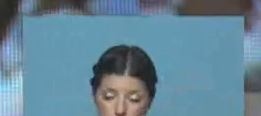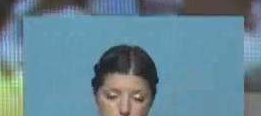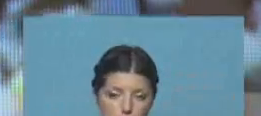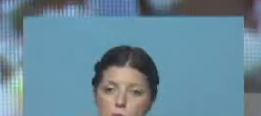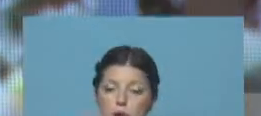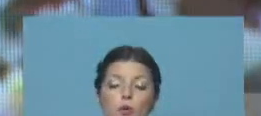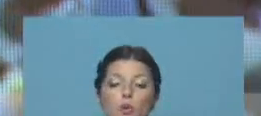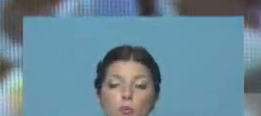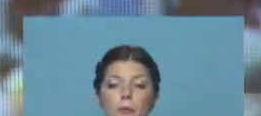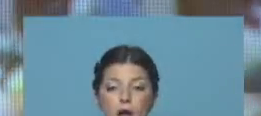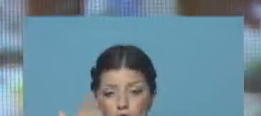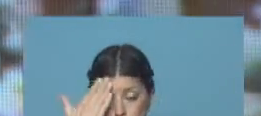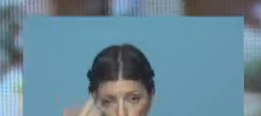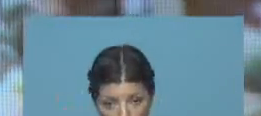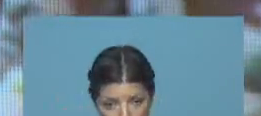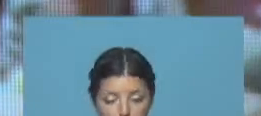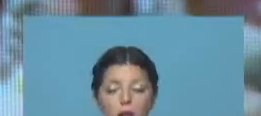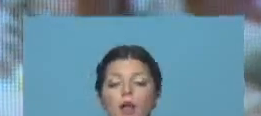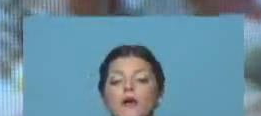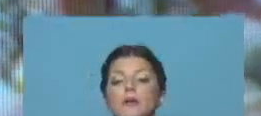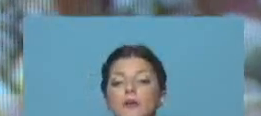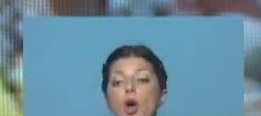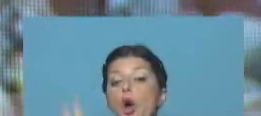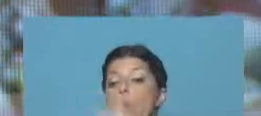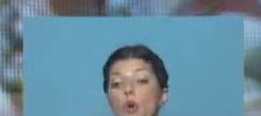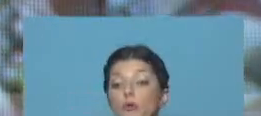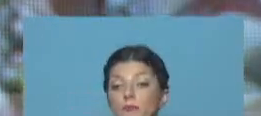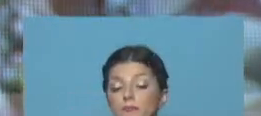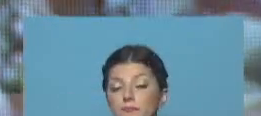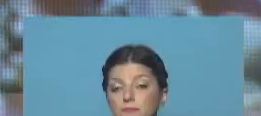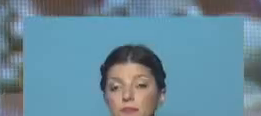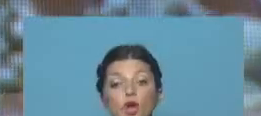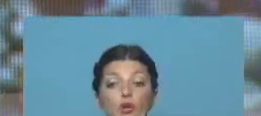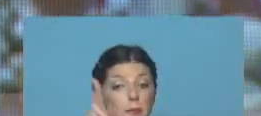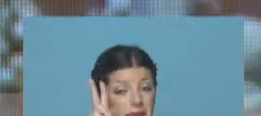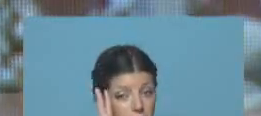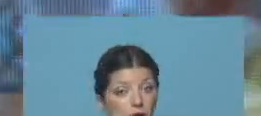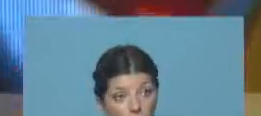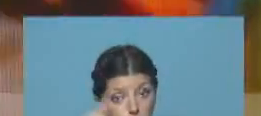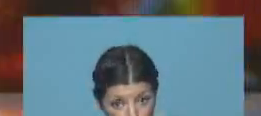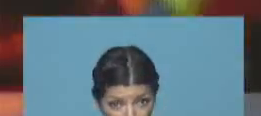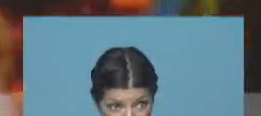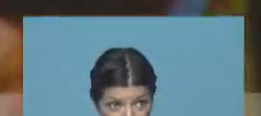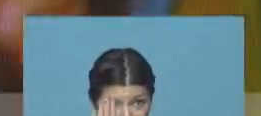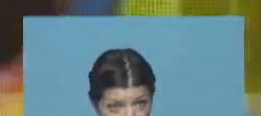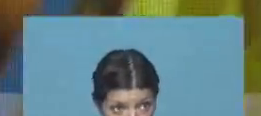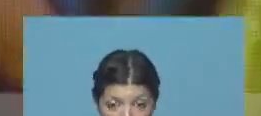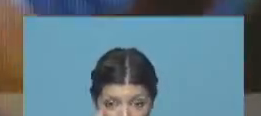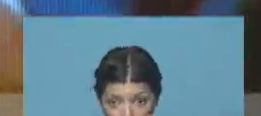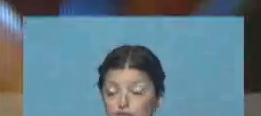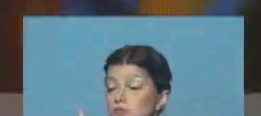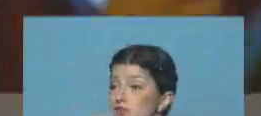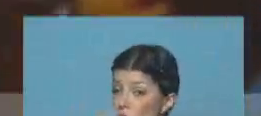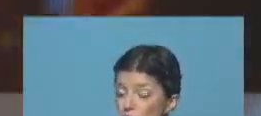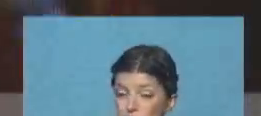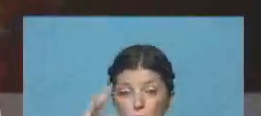Asamblea Constituyente en este caso, o no hace lo que tiene que hacer, que es el llamado a elecciones que sí corresponde? No sé cómo lo ven ustedes,